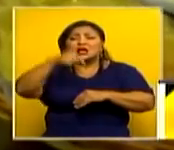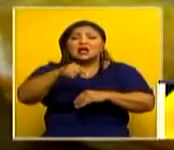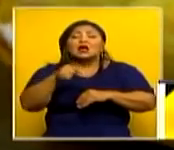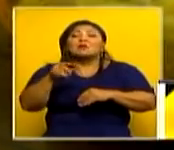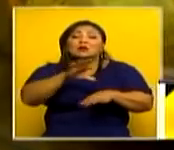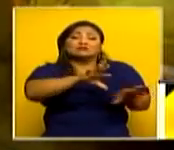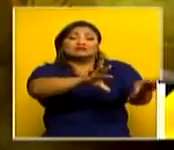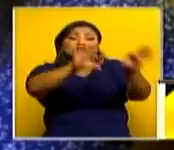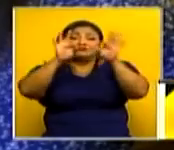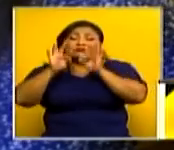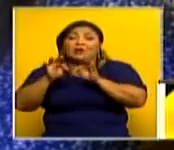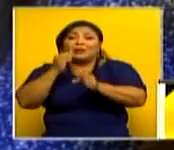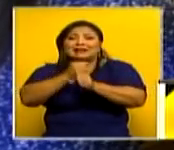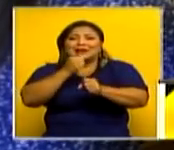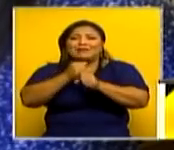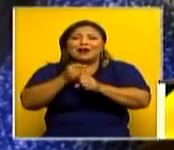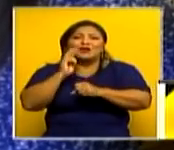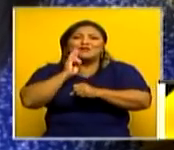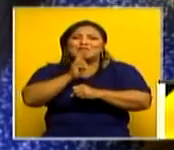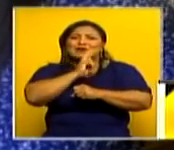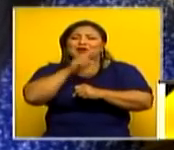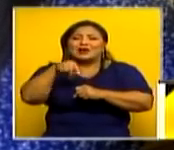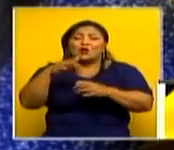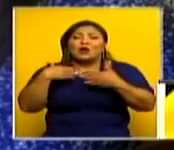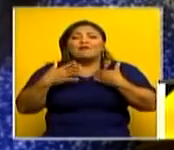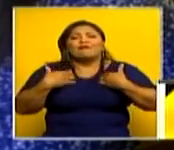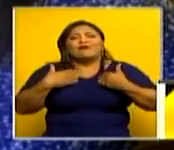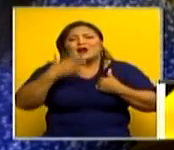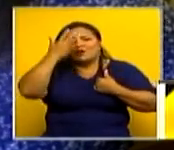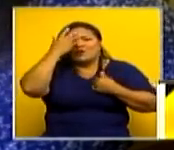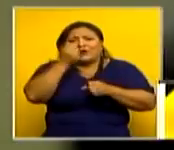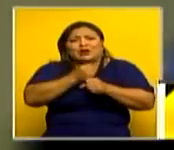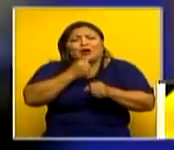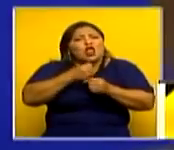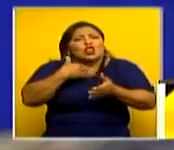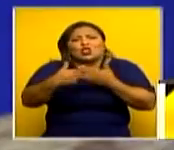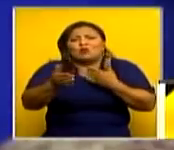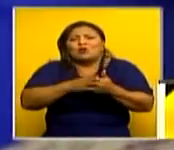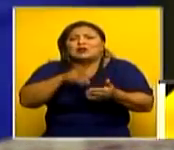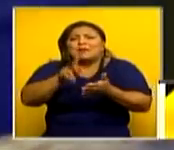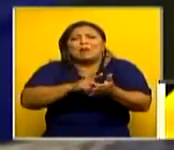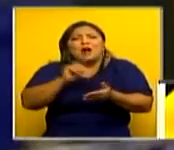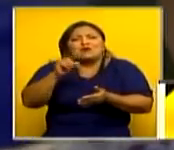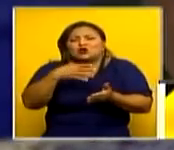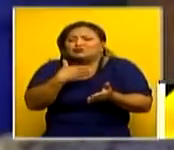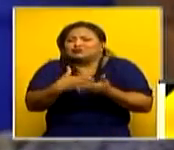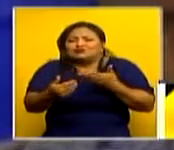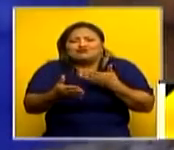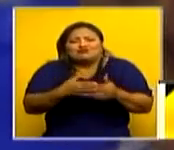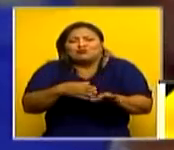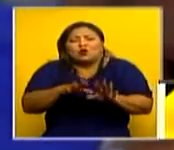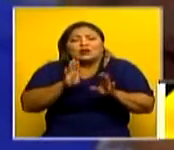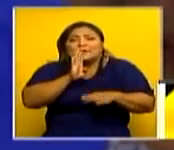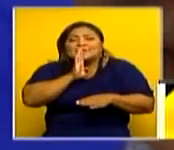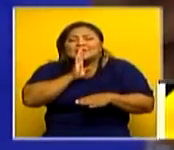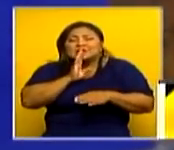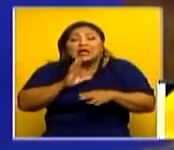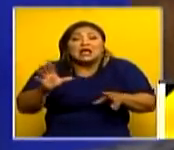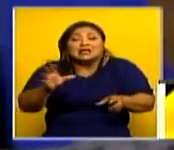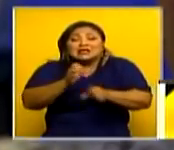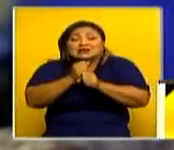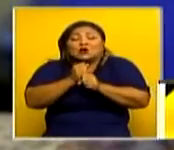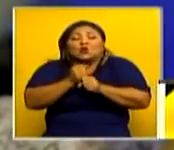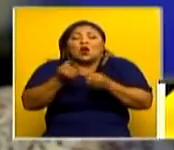restaurante en Guayaquil. Está feliz de haber conseguido un trabajo, no importa cuánto le paguen, pues con el poco dinero que gana, asegura,